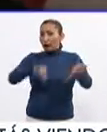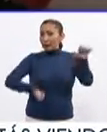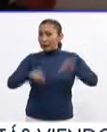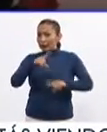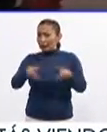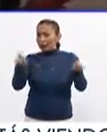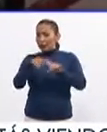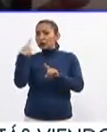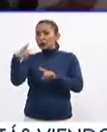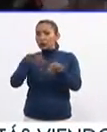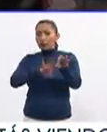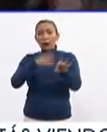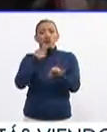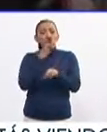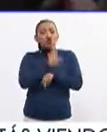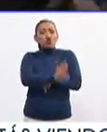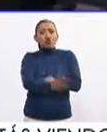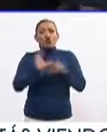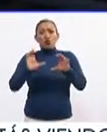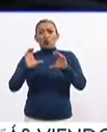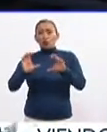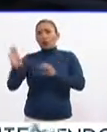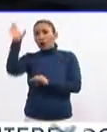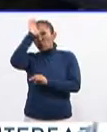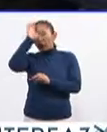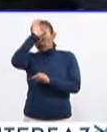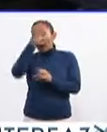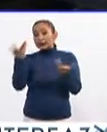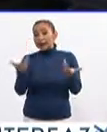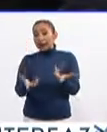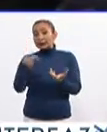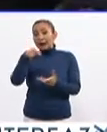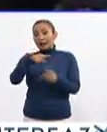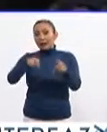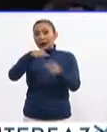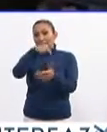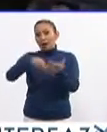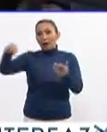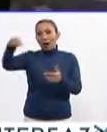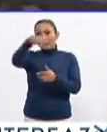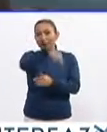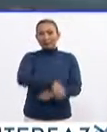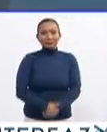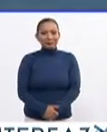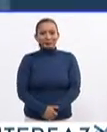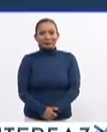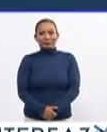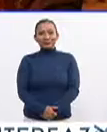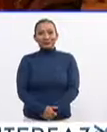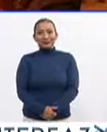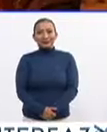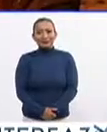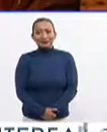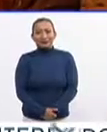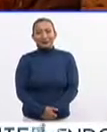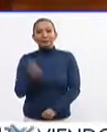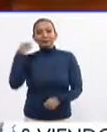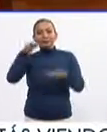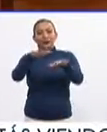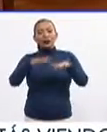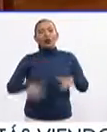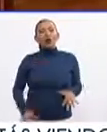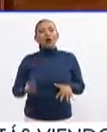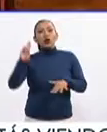activo, pues su labor de conservación del patrimonio cultural se efectuó en distintos recintos. El foro del